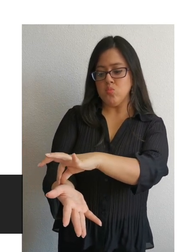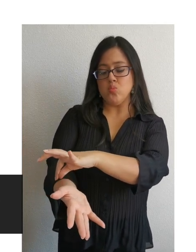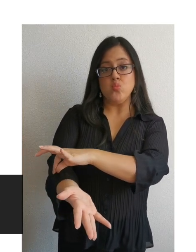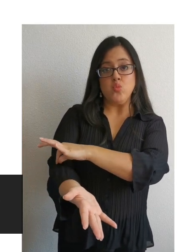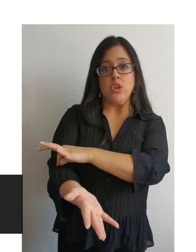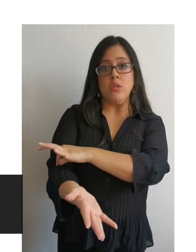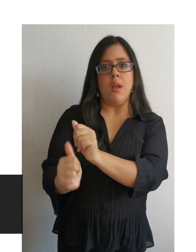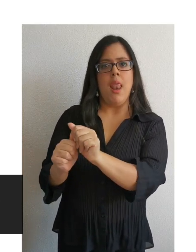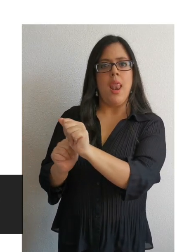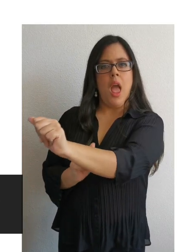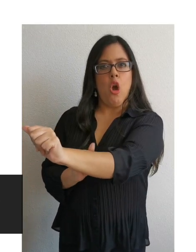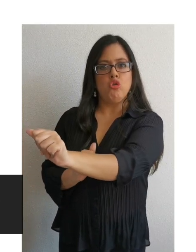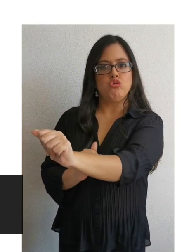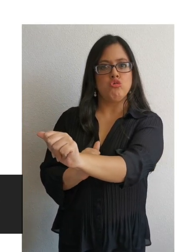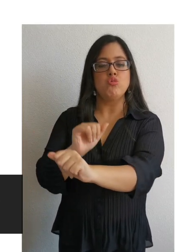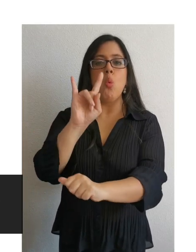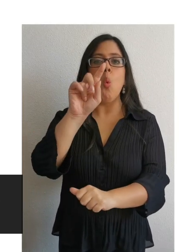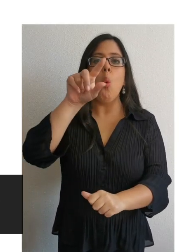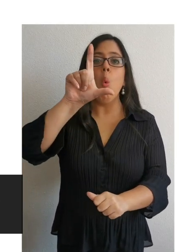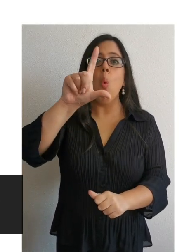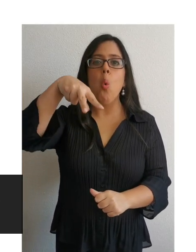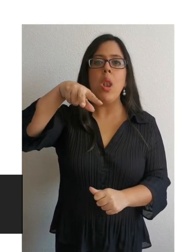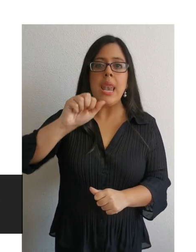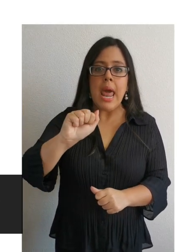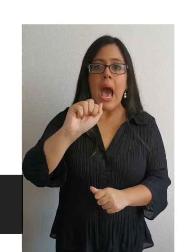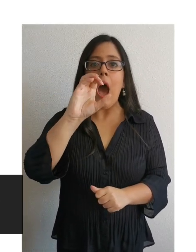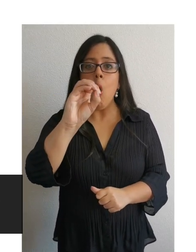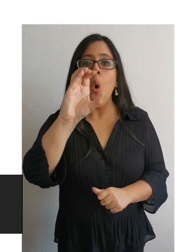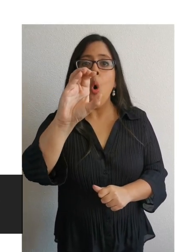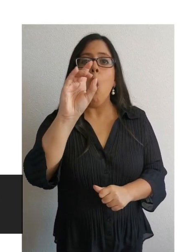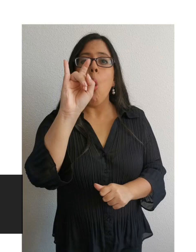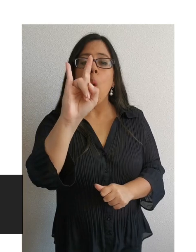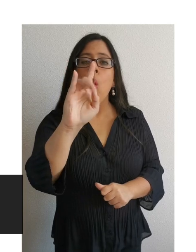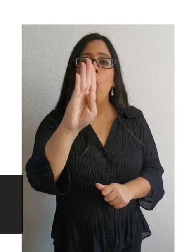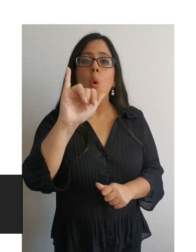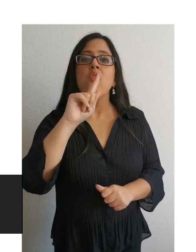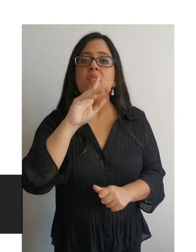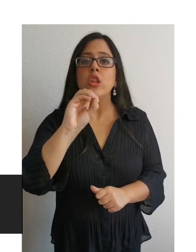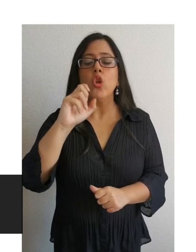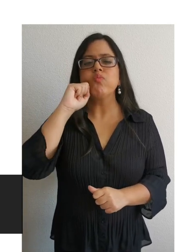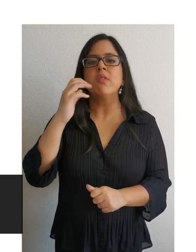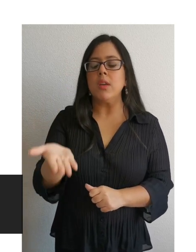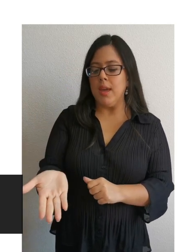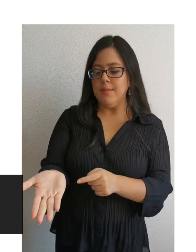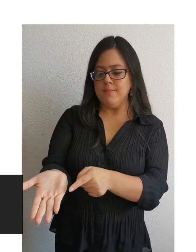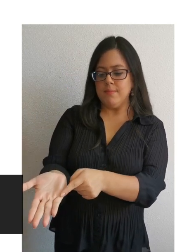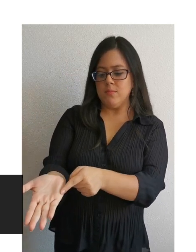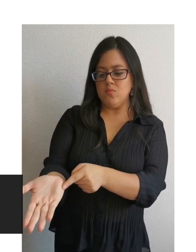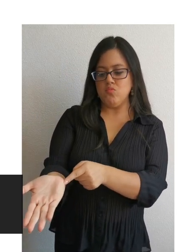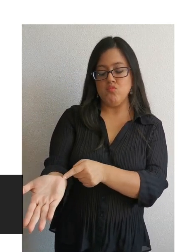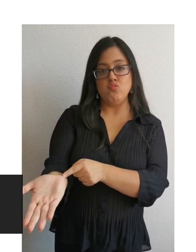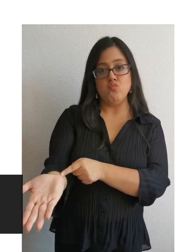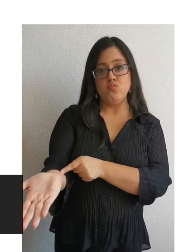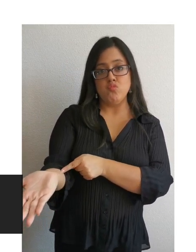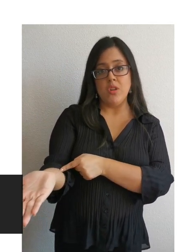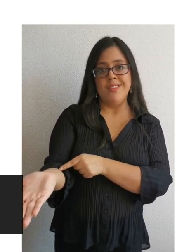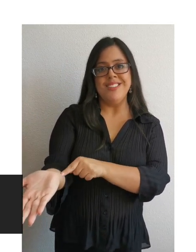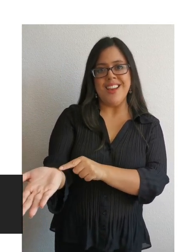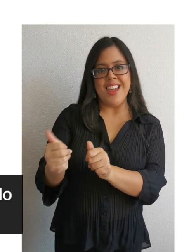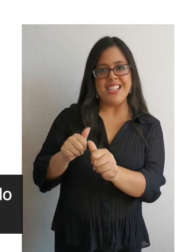lateral. Y la ulna o el cúbito se ubica más cerca de la línea mediana y por lo tanto es